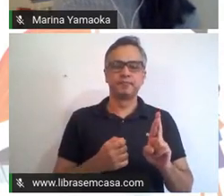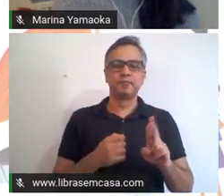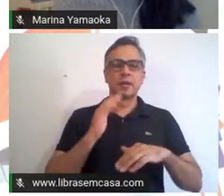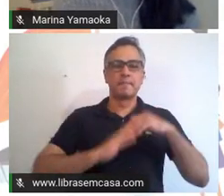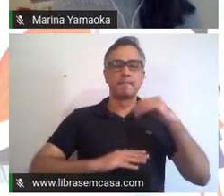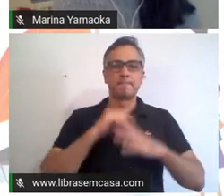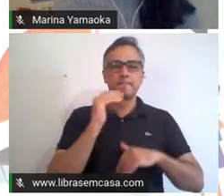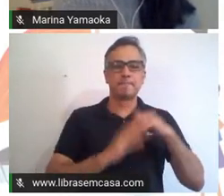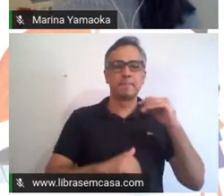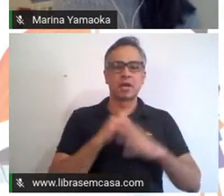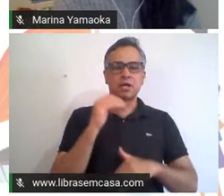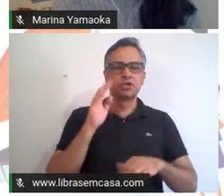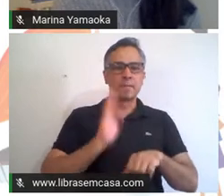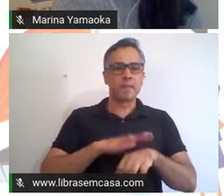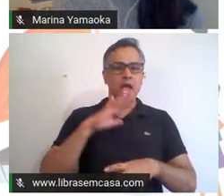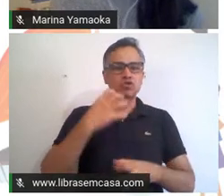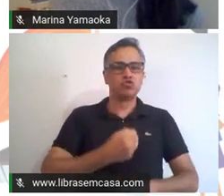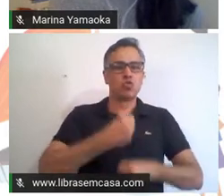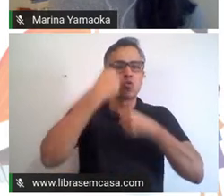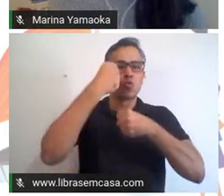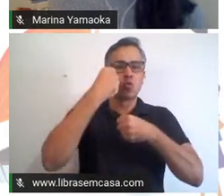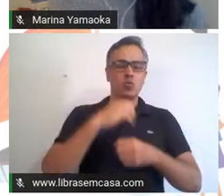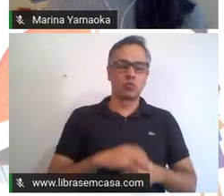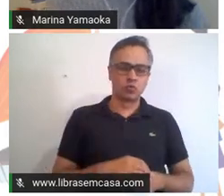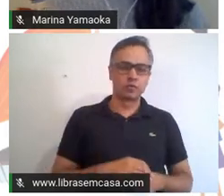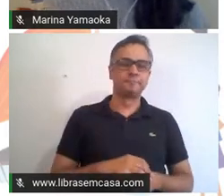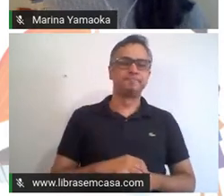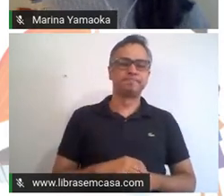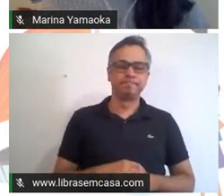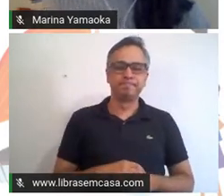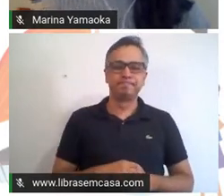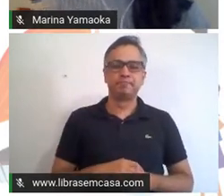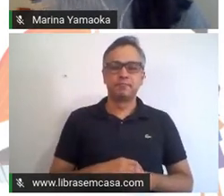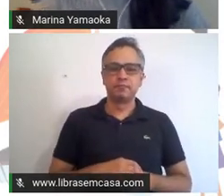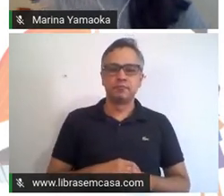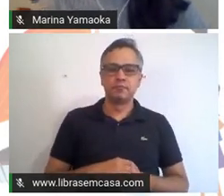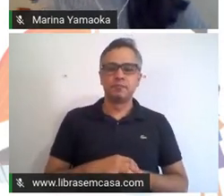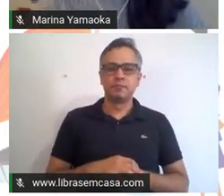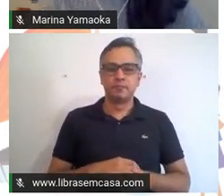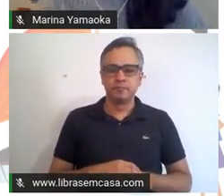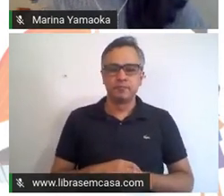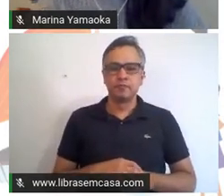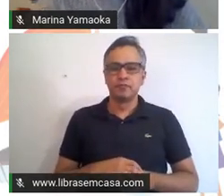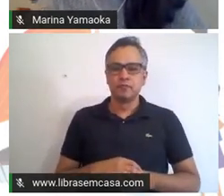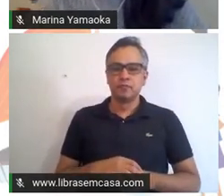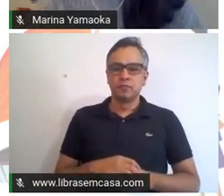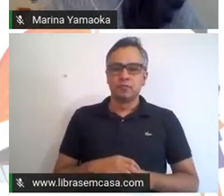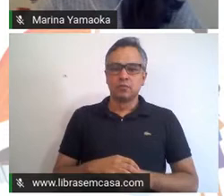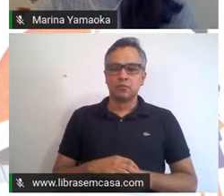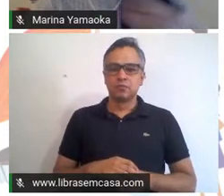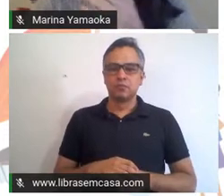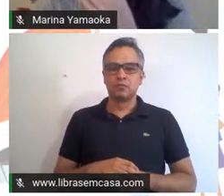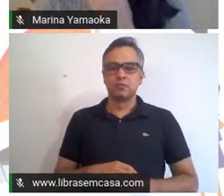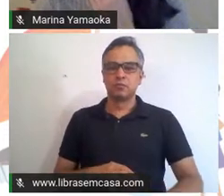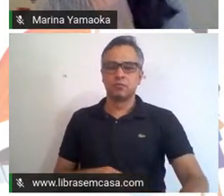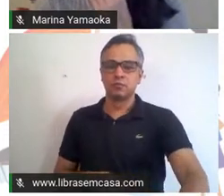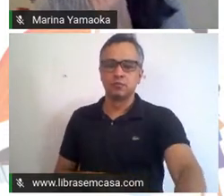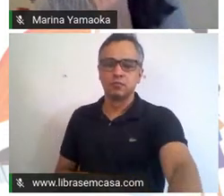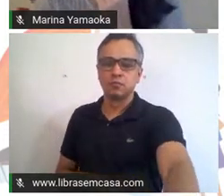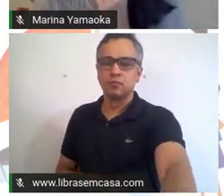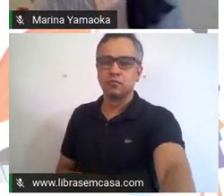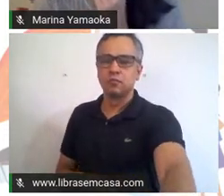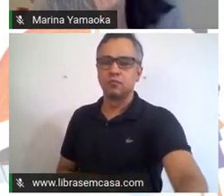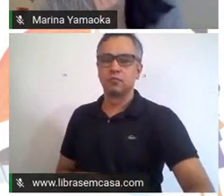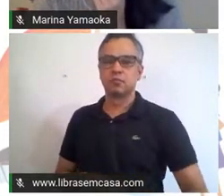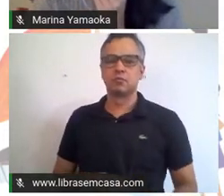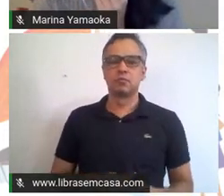son más lucrativas en lugares donde se permite eso. Uno de los ejemplos más grandes que vimos acá en América Latina fue con